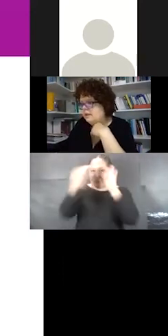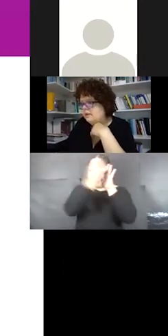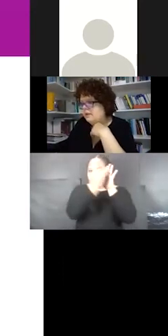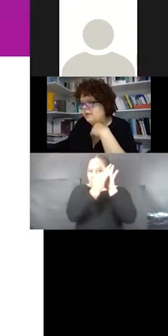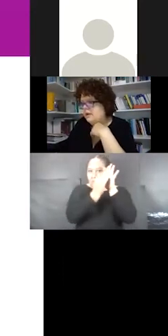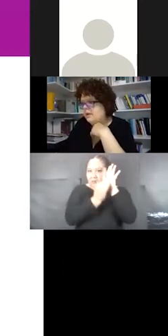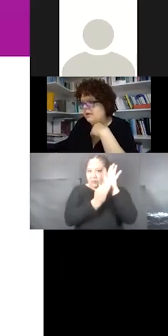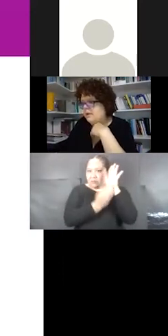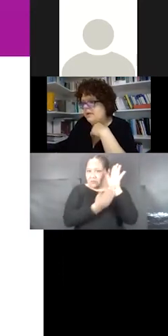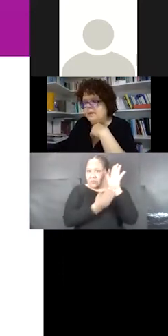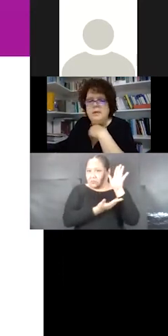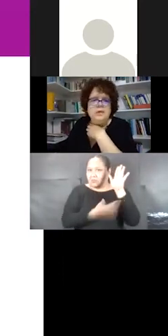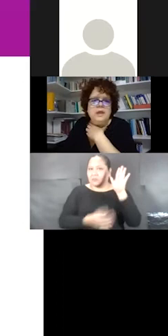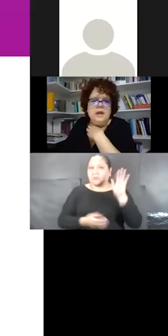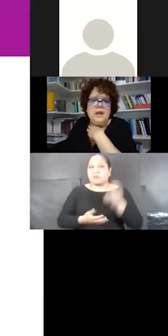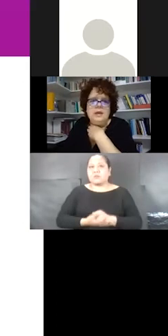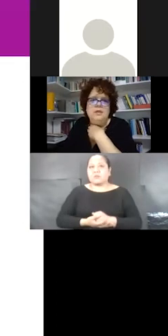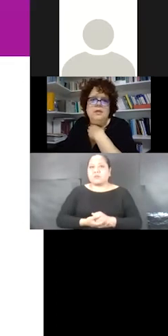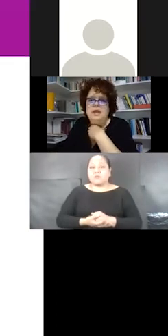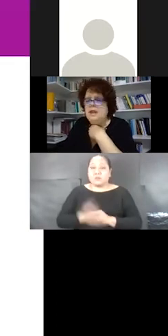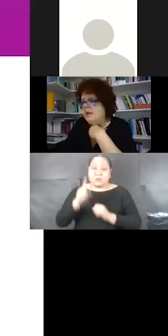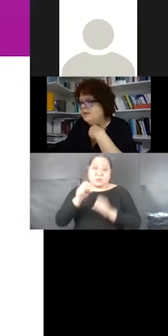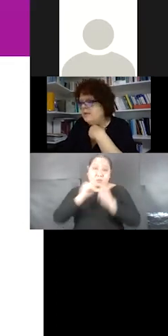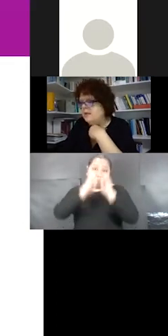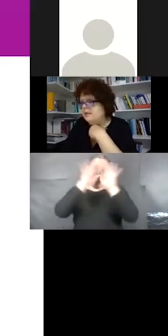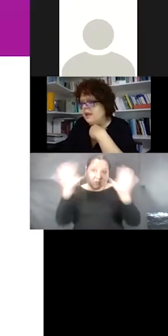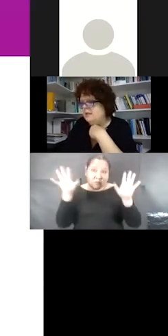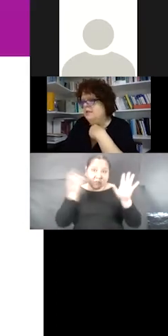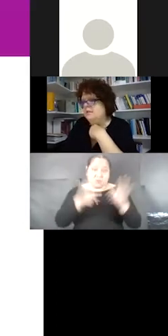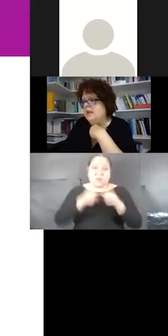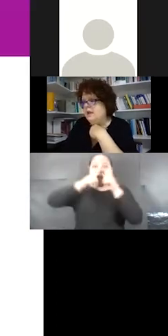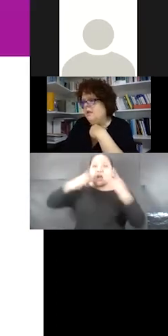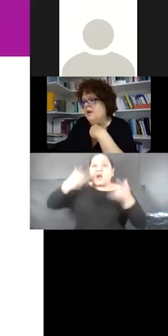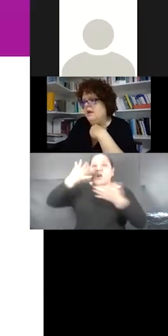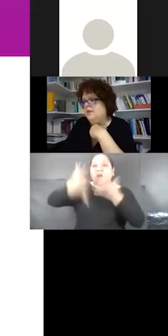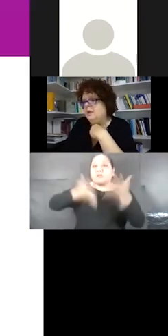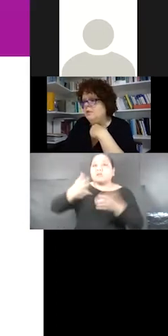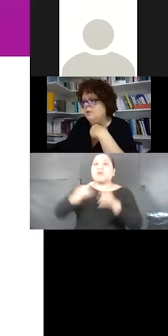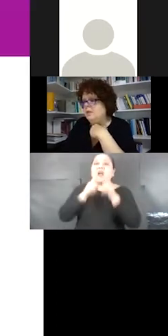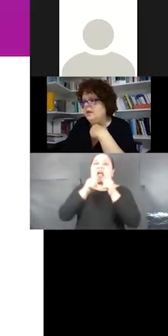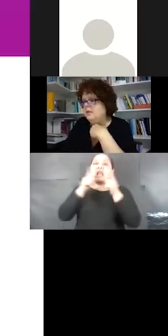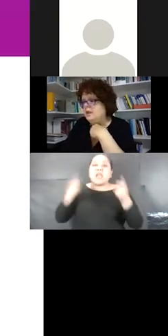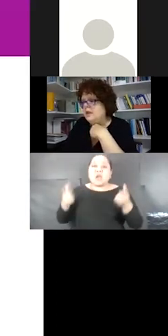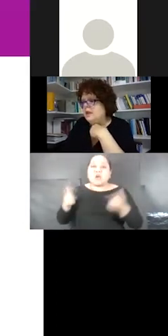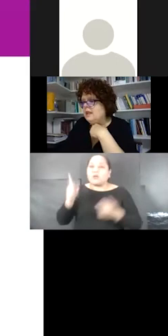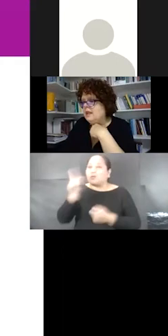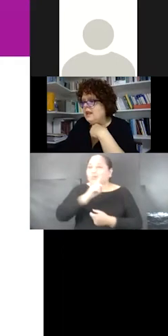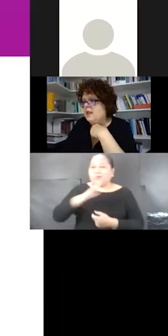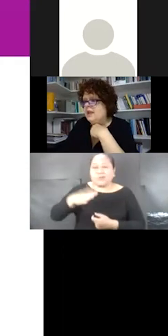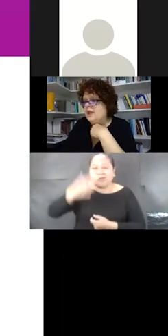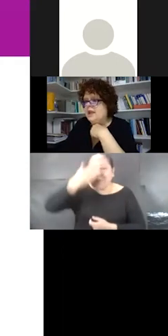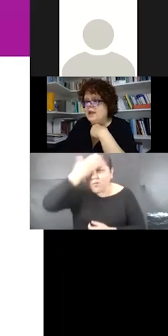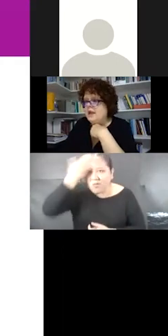partes nos deja claro que la lengua de señas es una lengua, no podemos olvidarnos de